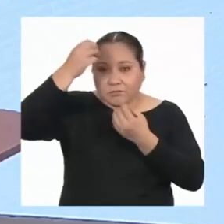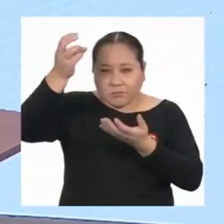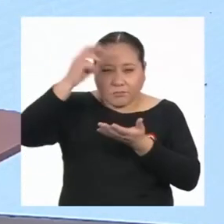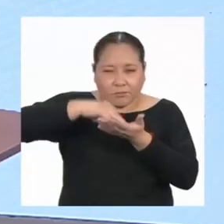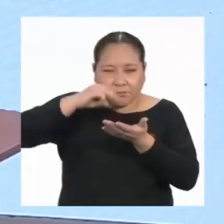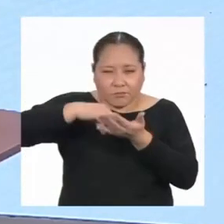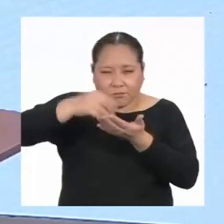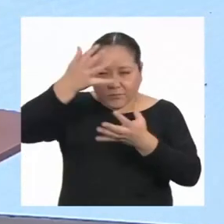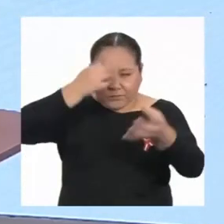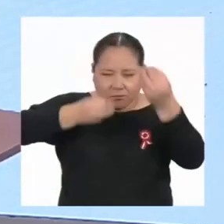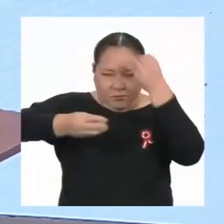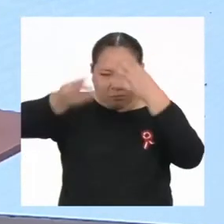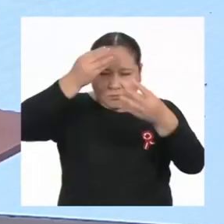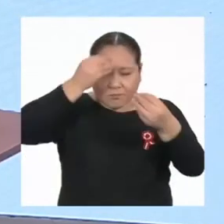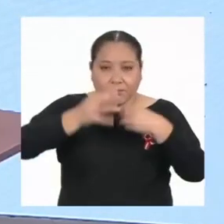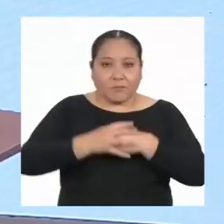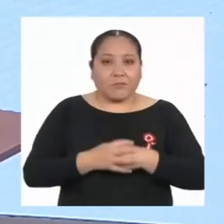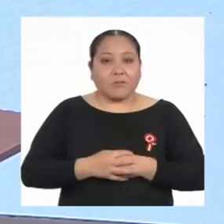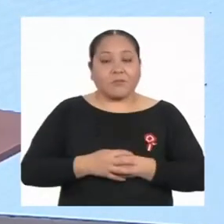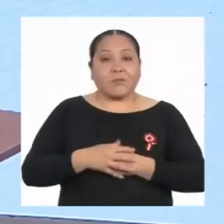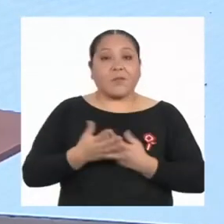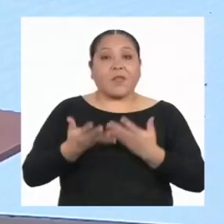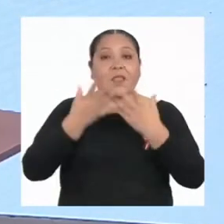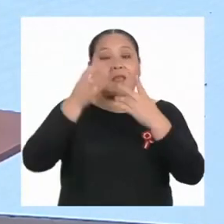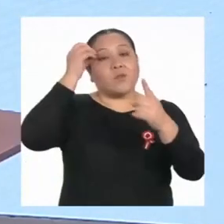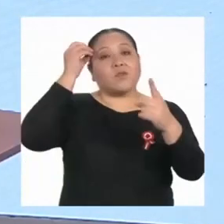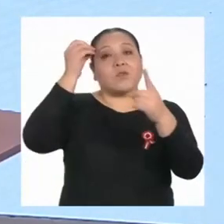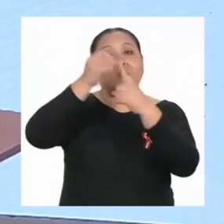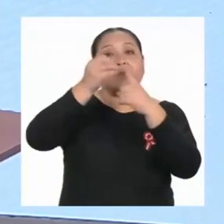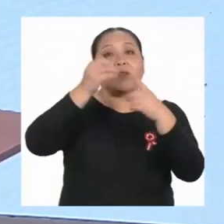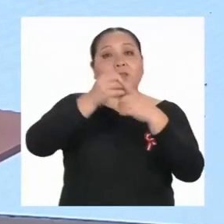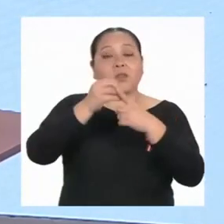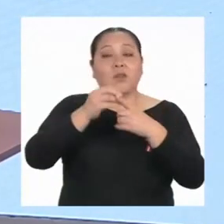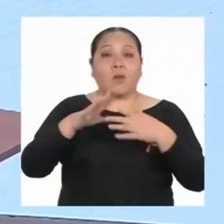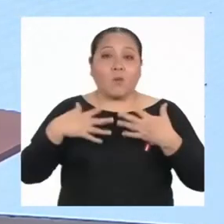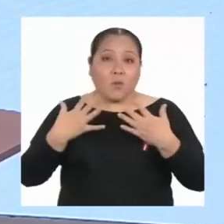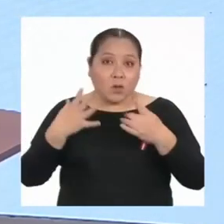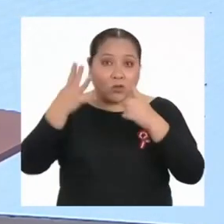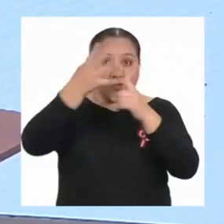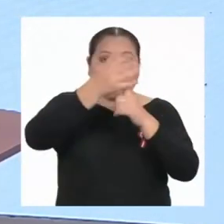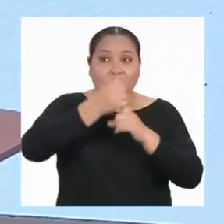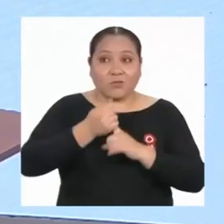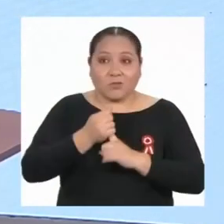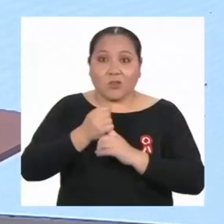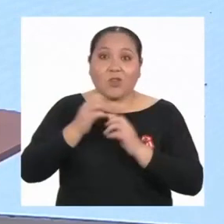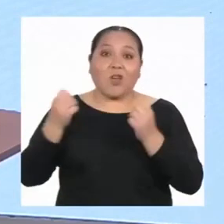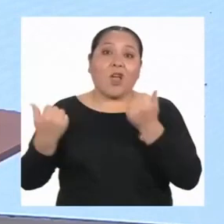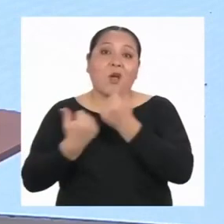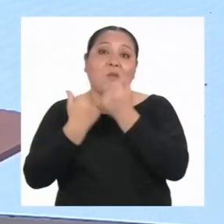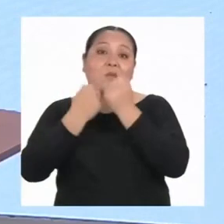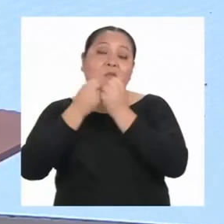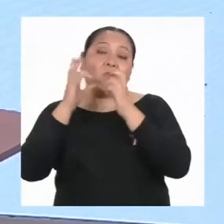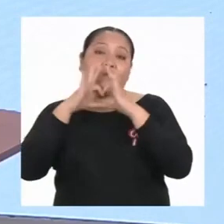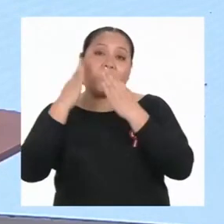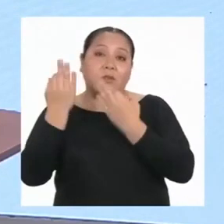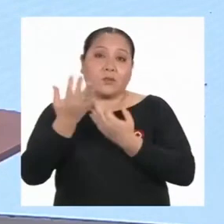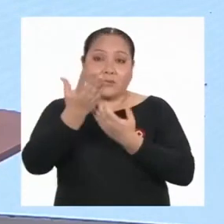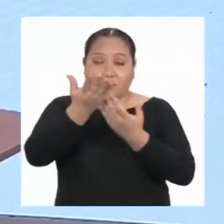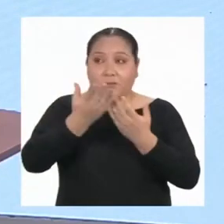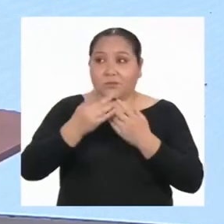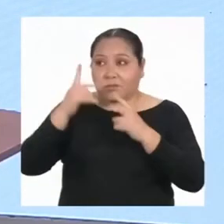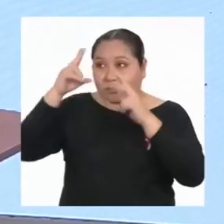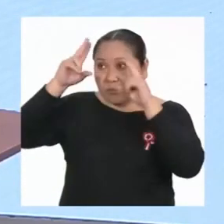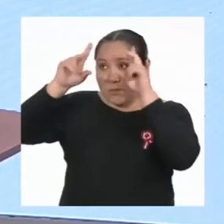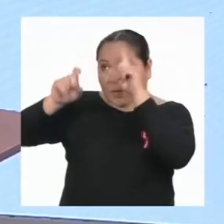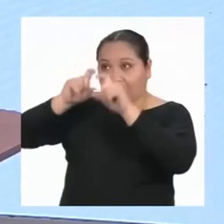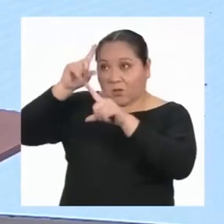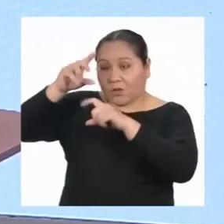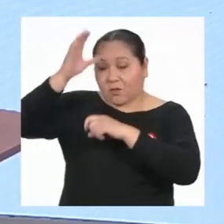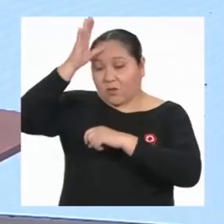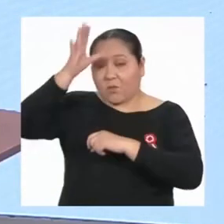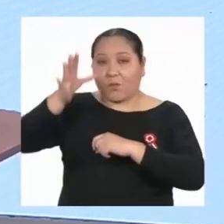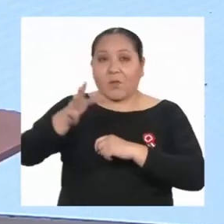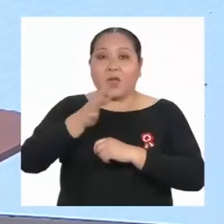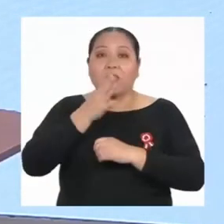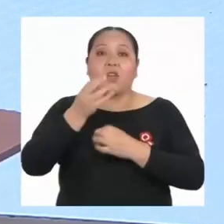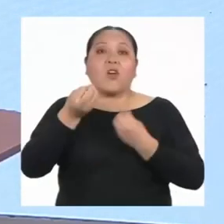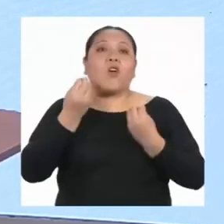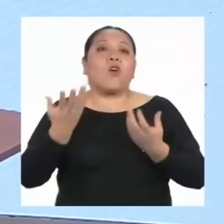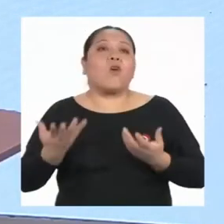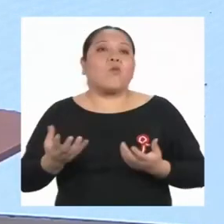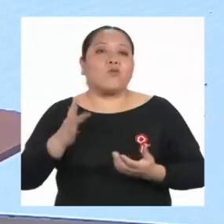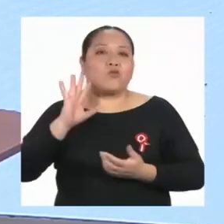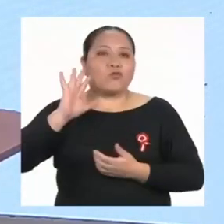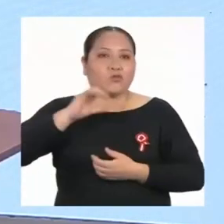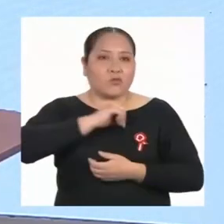despedimos dejándote un reto que lo puedes cumplir con el apoyo de tu familia. Te invitamos a que preguntes a tus padres o abuelos cómo